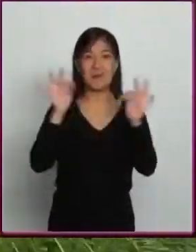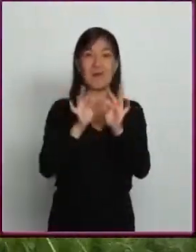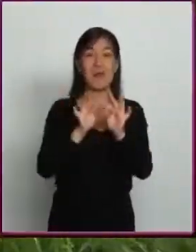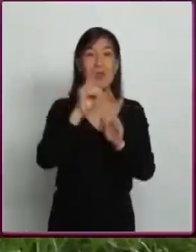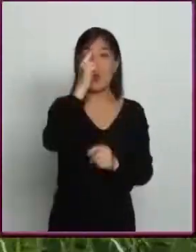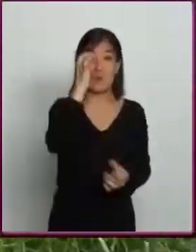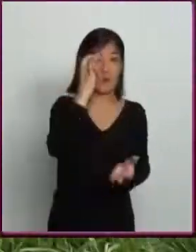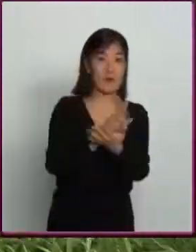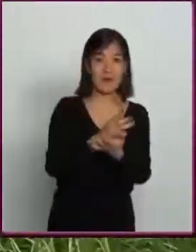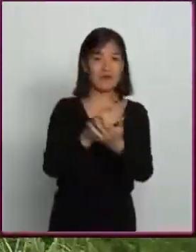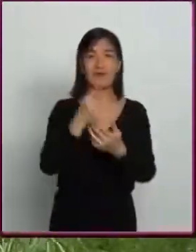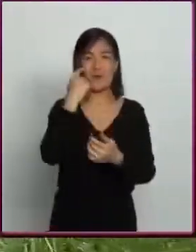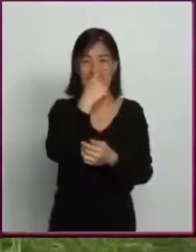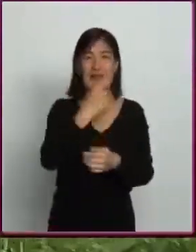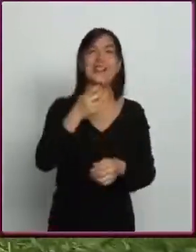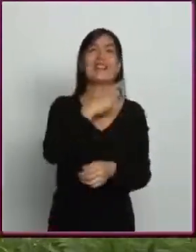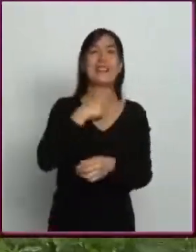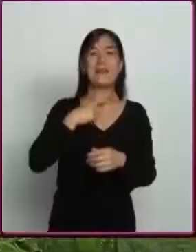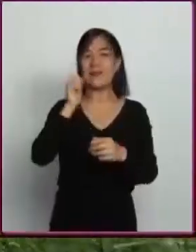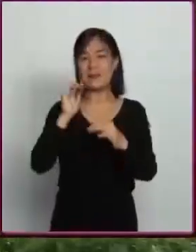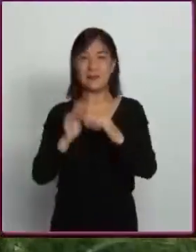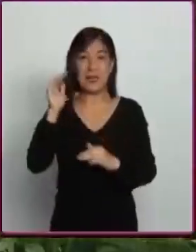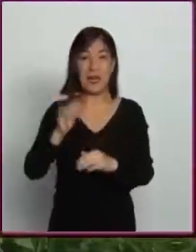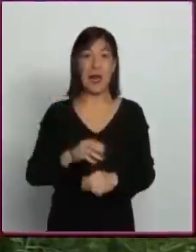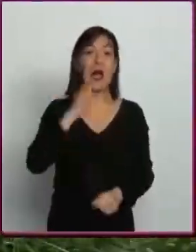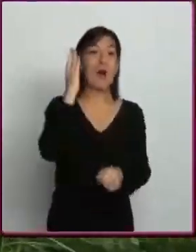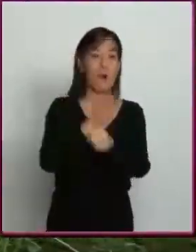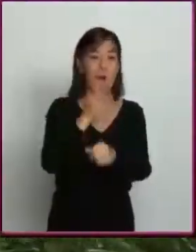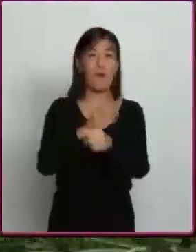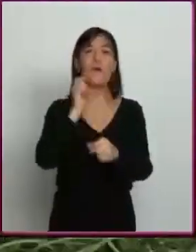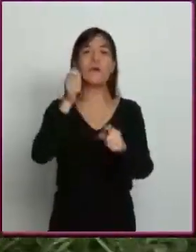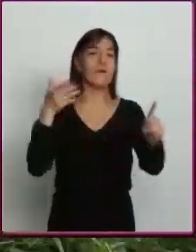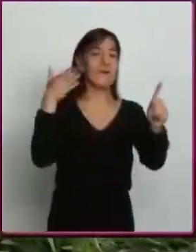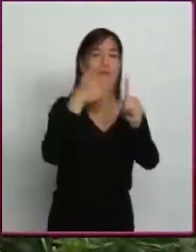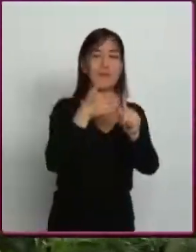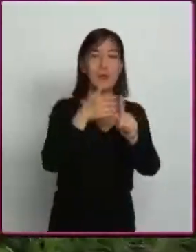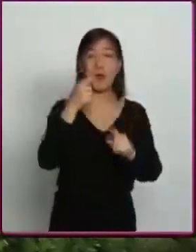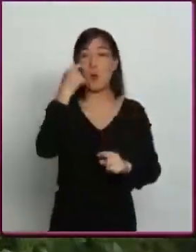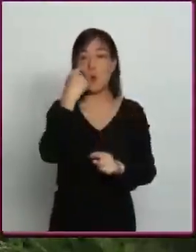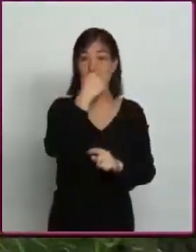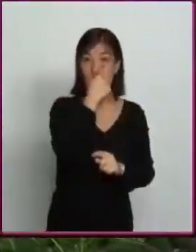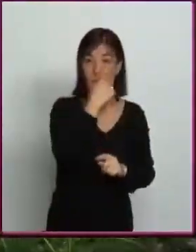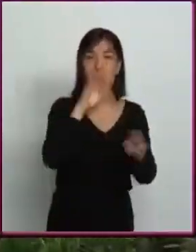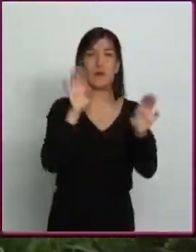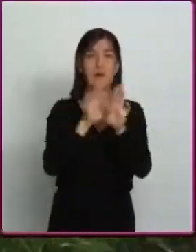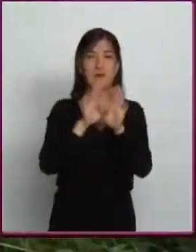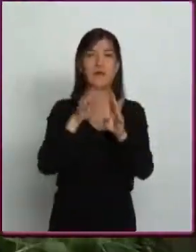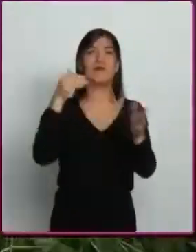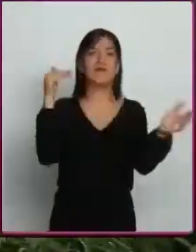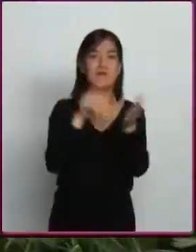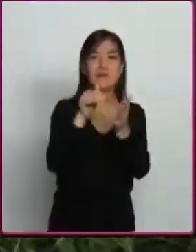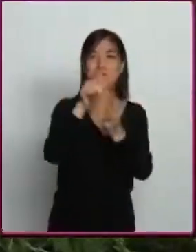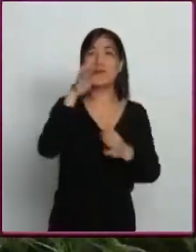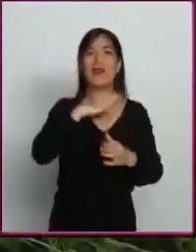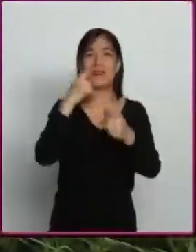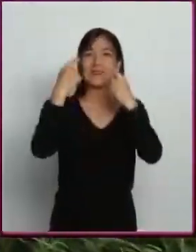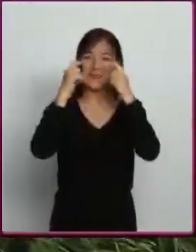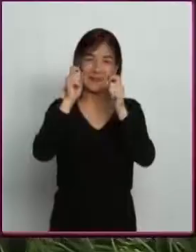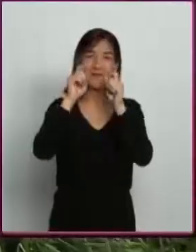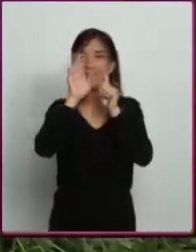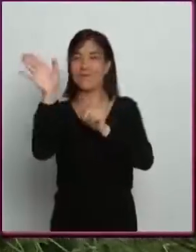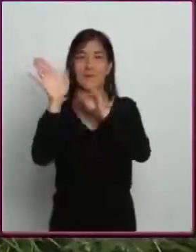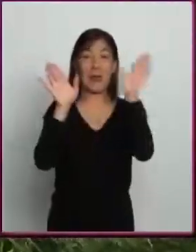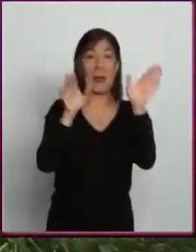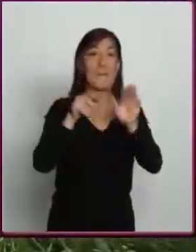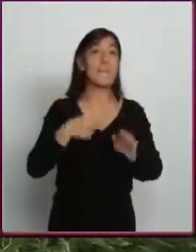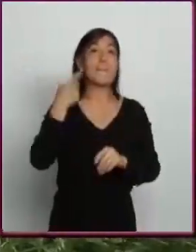ser lo único. Debe haber algo más. Hasta ahora nos hemos enfocado en los ojos y su impresionante número, pero estamos olvidando